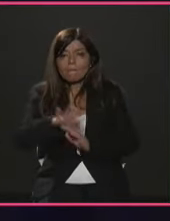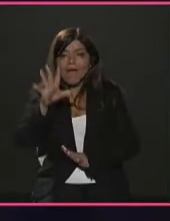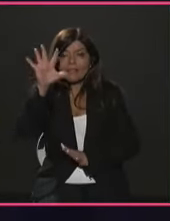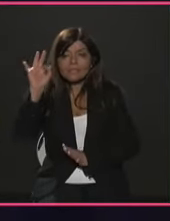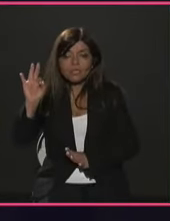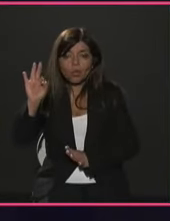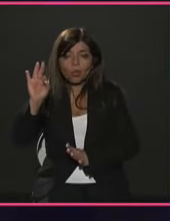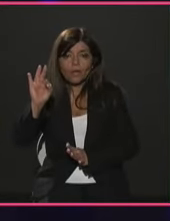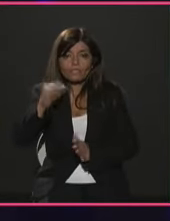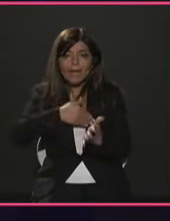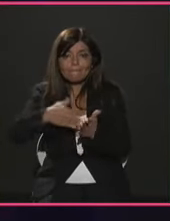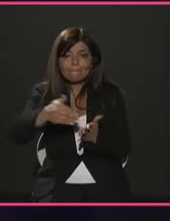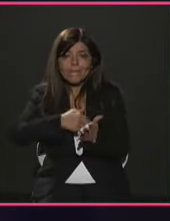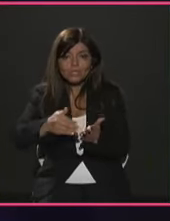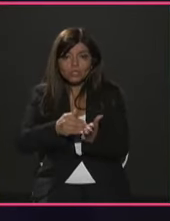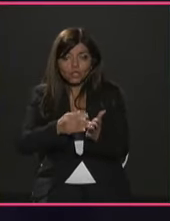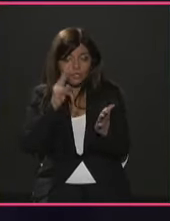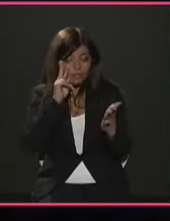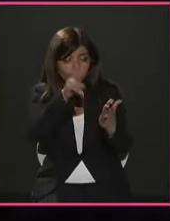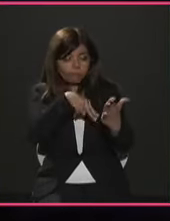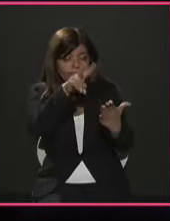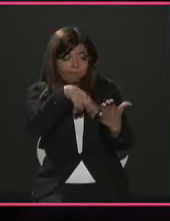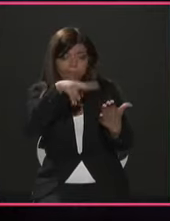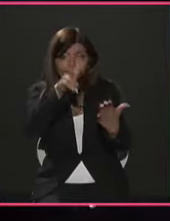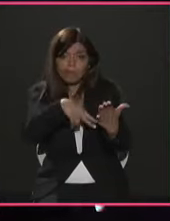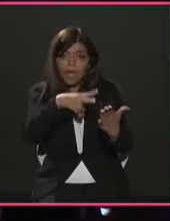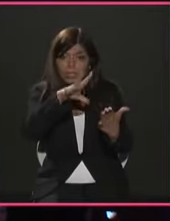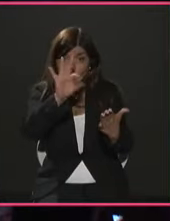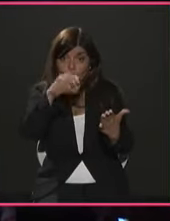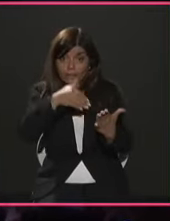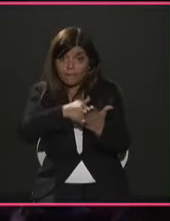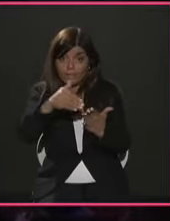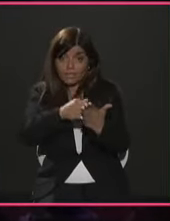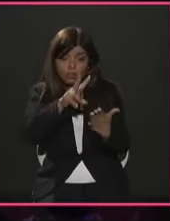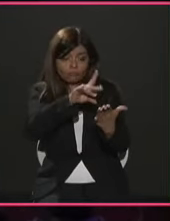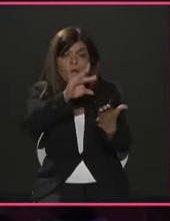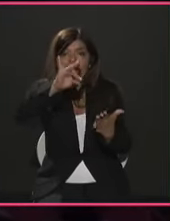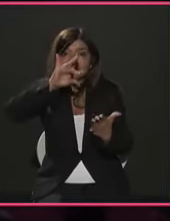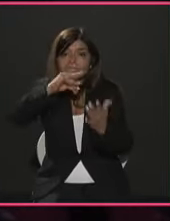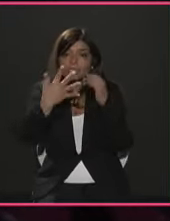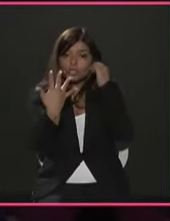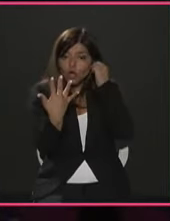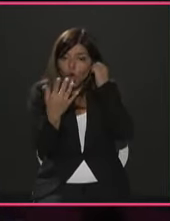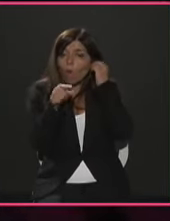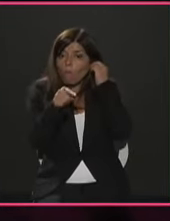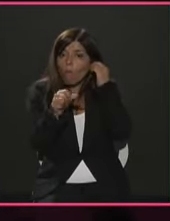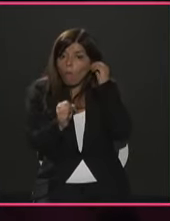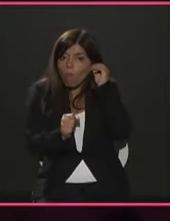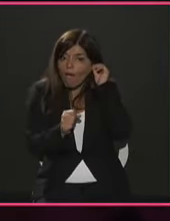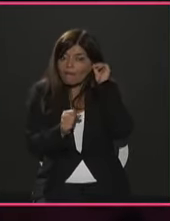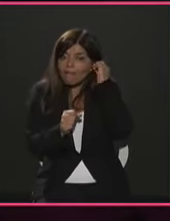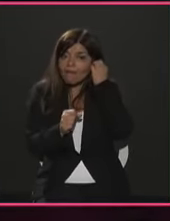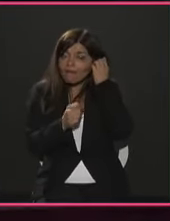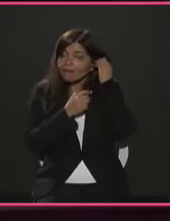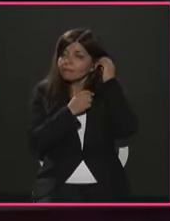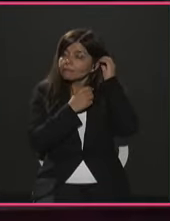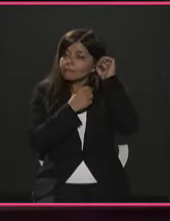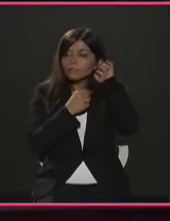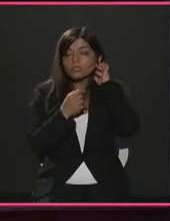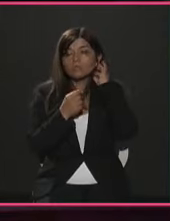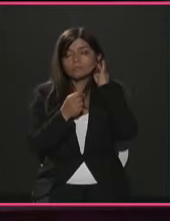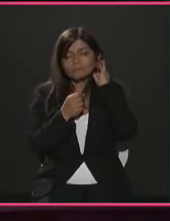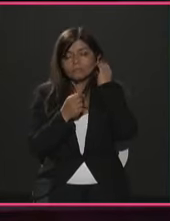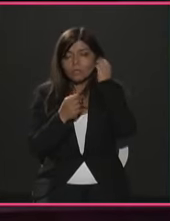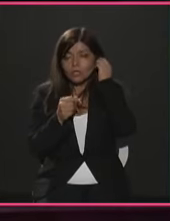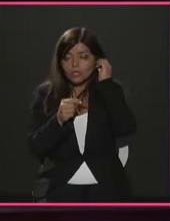50 millones de artículo e identificar cinco candidatos a un tratamiento hoy día